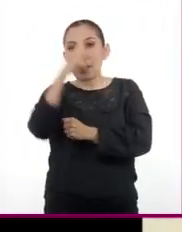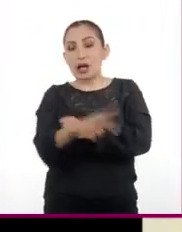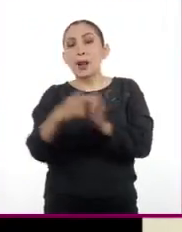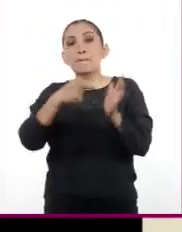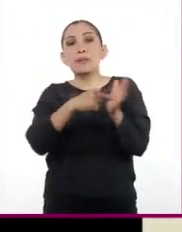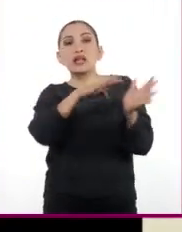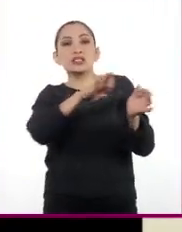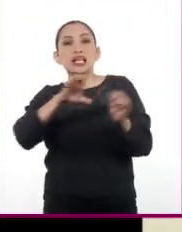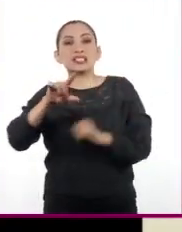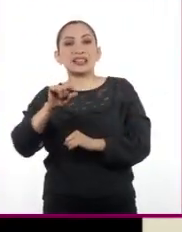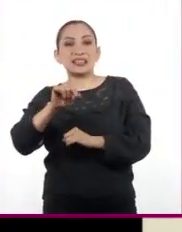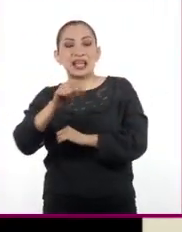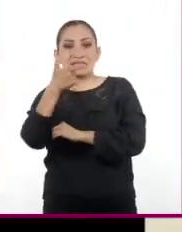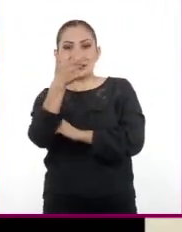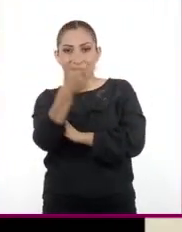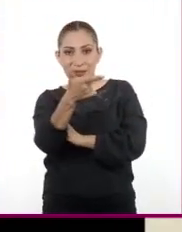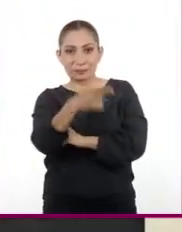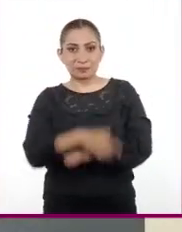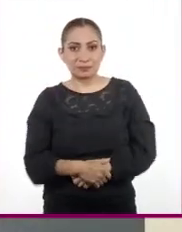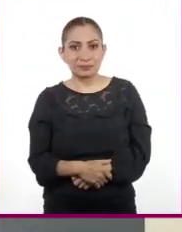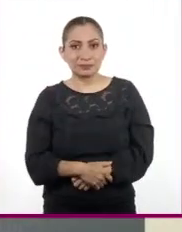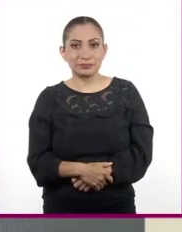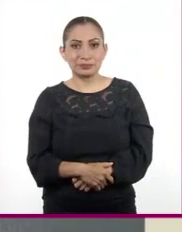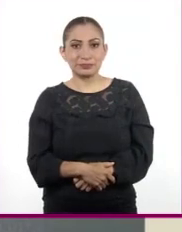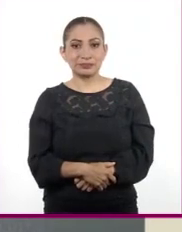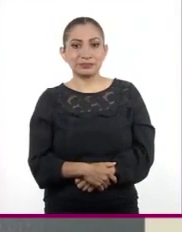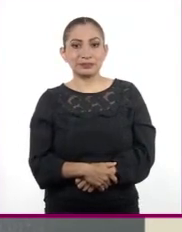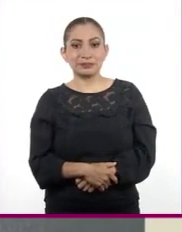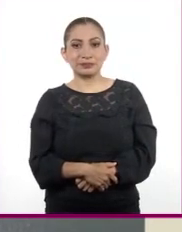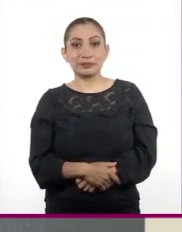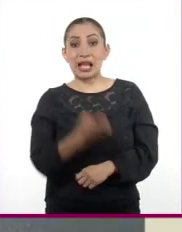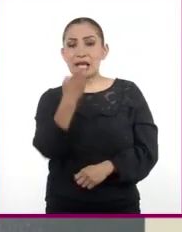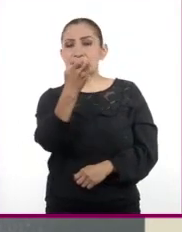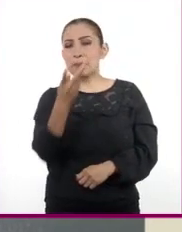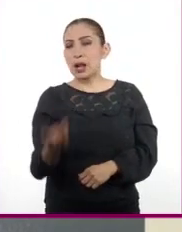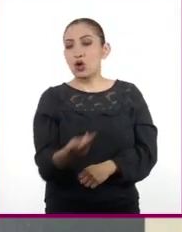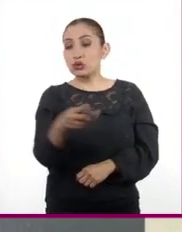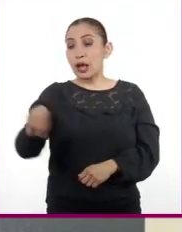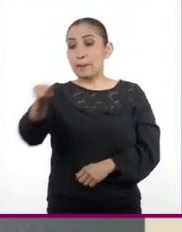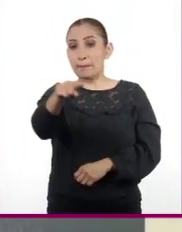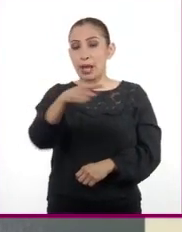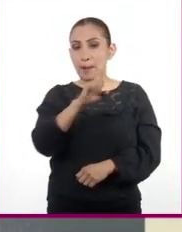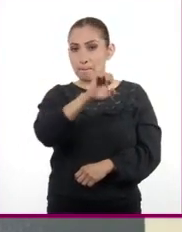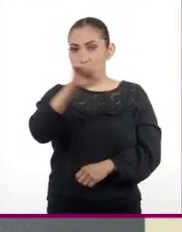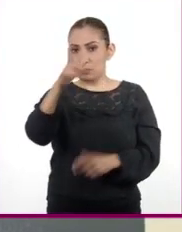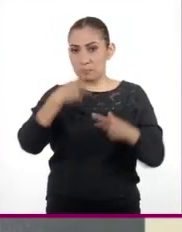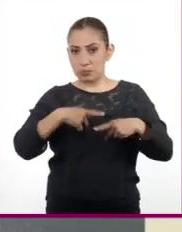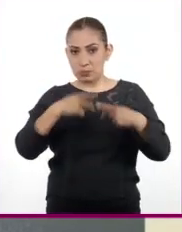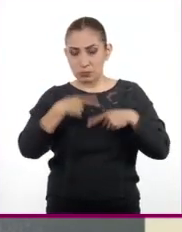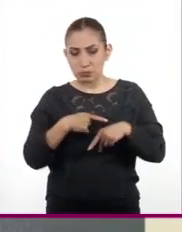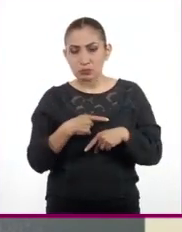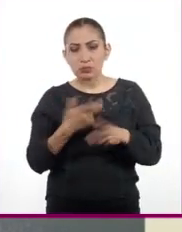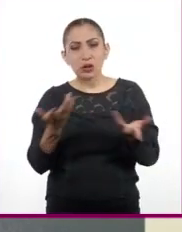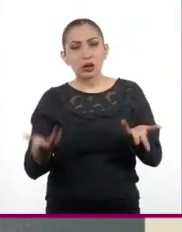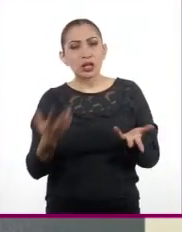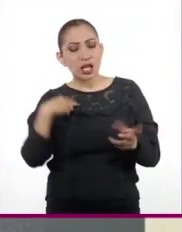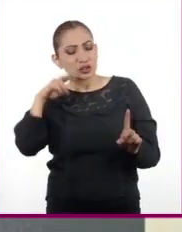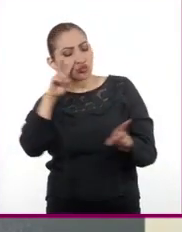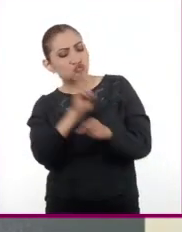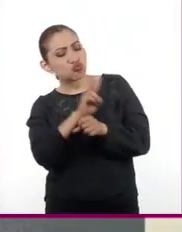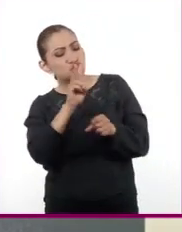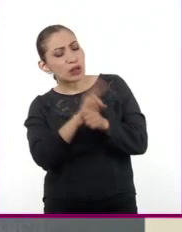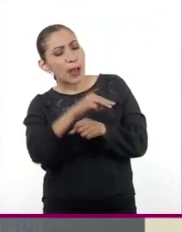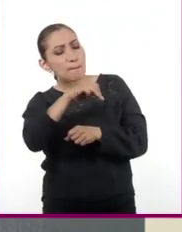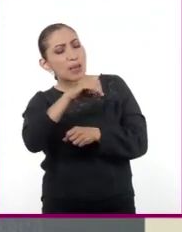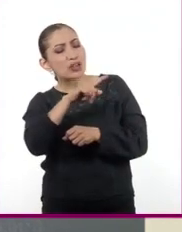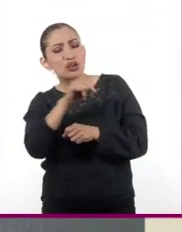en 1977. Esta pregunta es para nuestros especialistas. ¿Qué es un observatorio de medios?